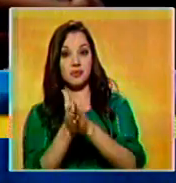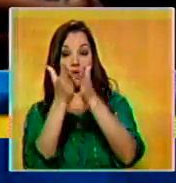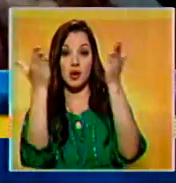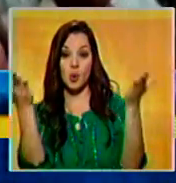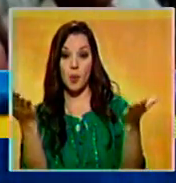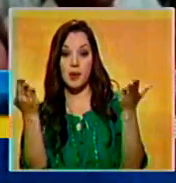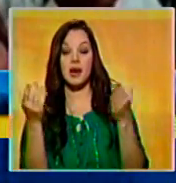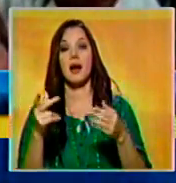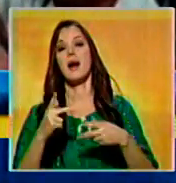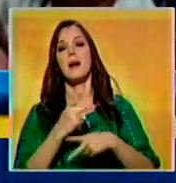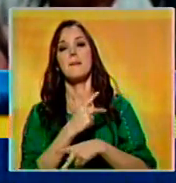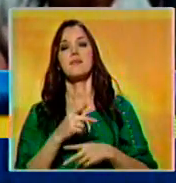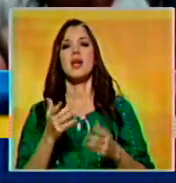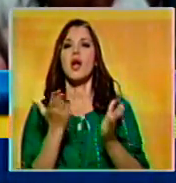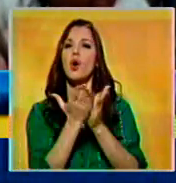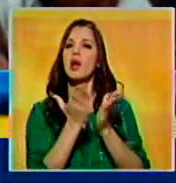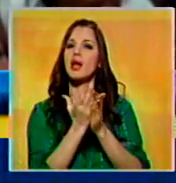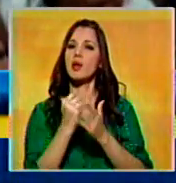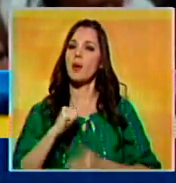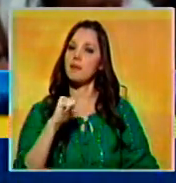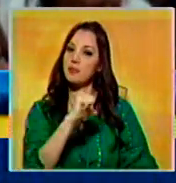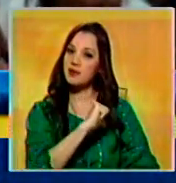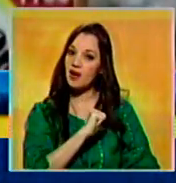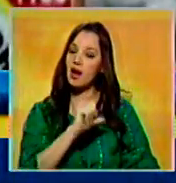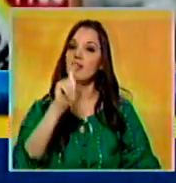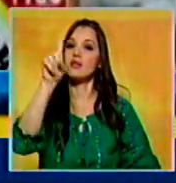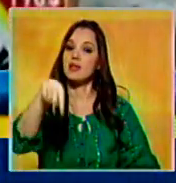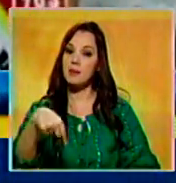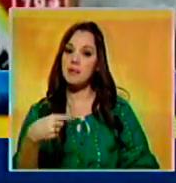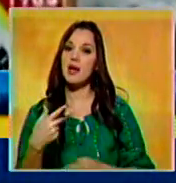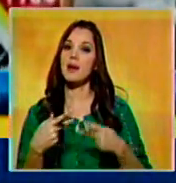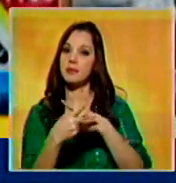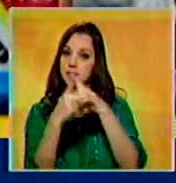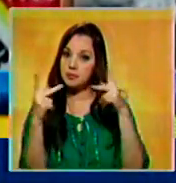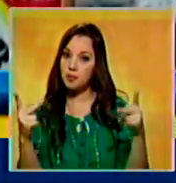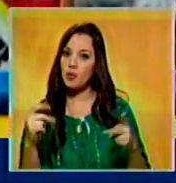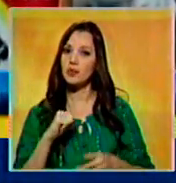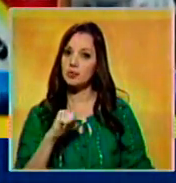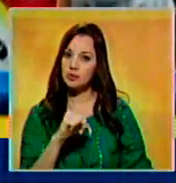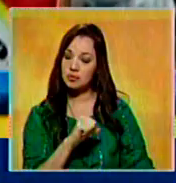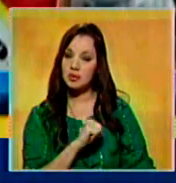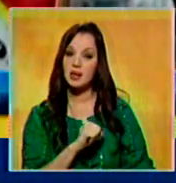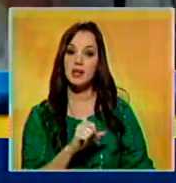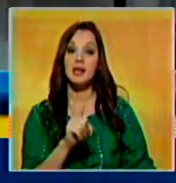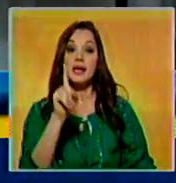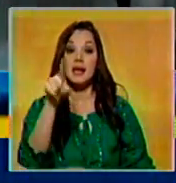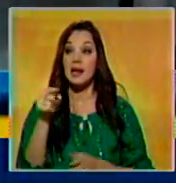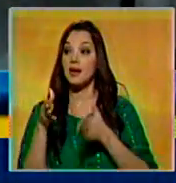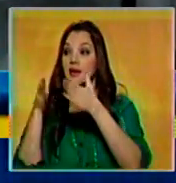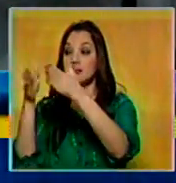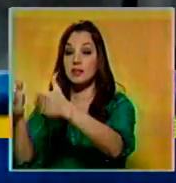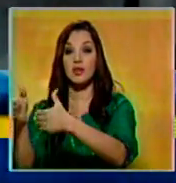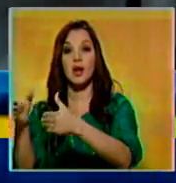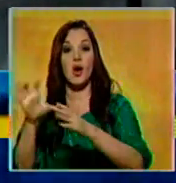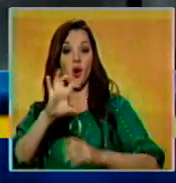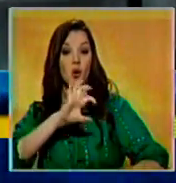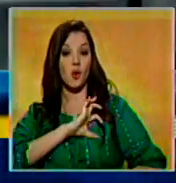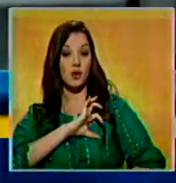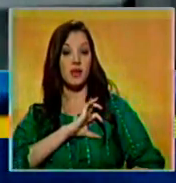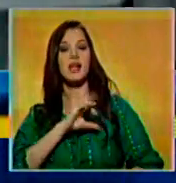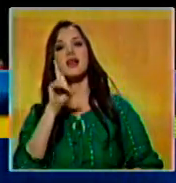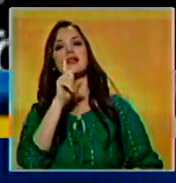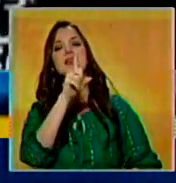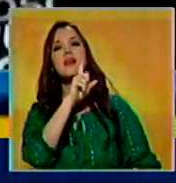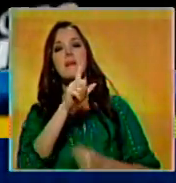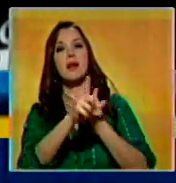públicos y privados la productora y conductora de la sección acoso escolar hante Quintero fue reconocida con la orden libertador máxima